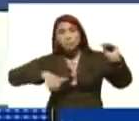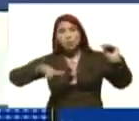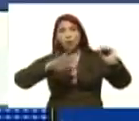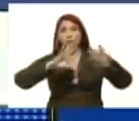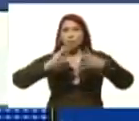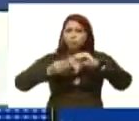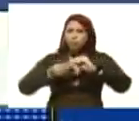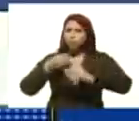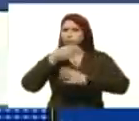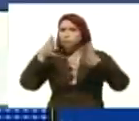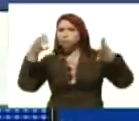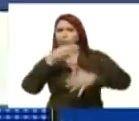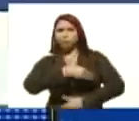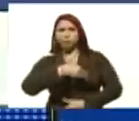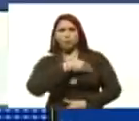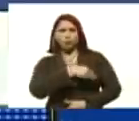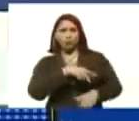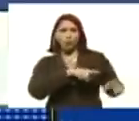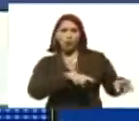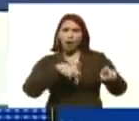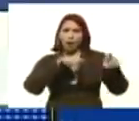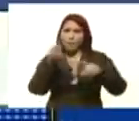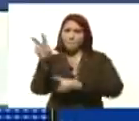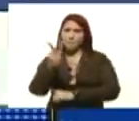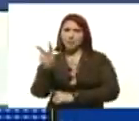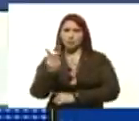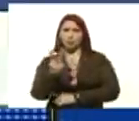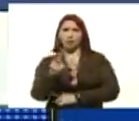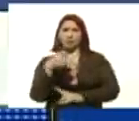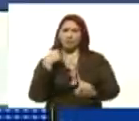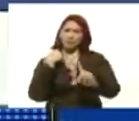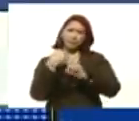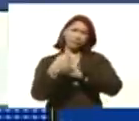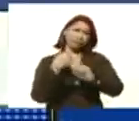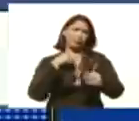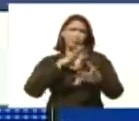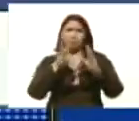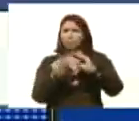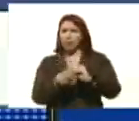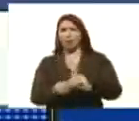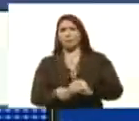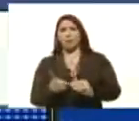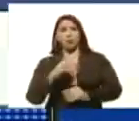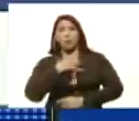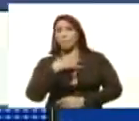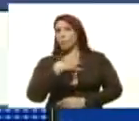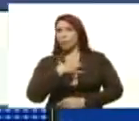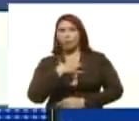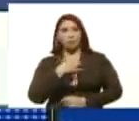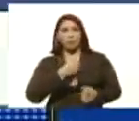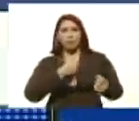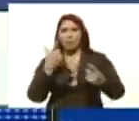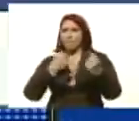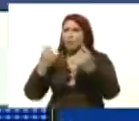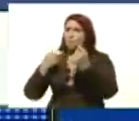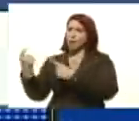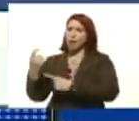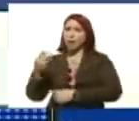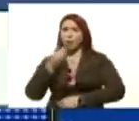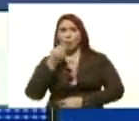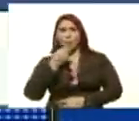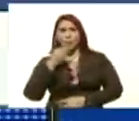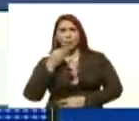gran misión AgroVenezuela. Nos han golpeado los CLAP. No podemos importar ni un alimento del mundo